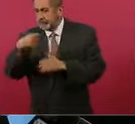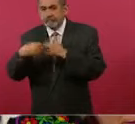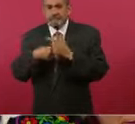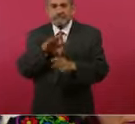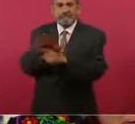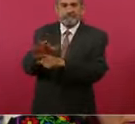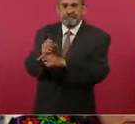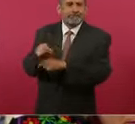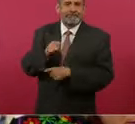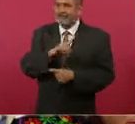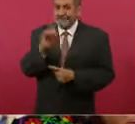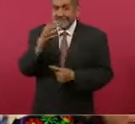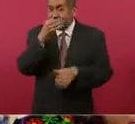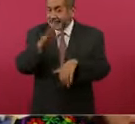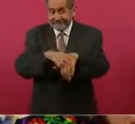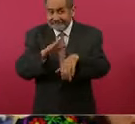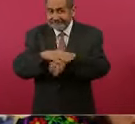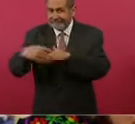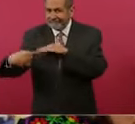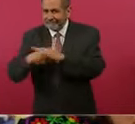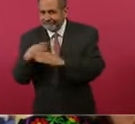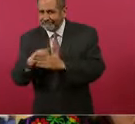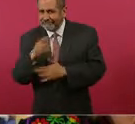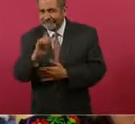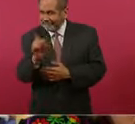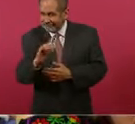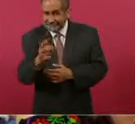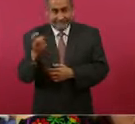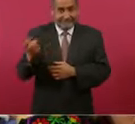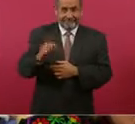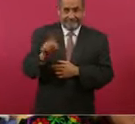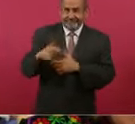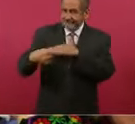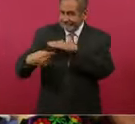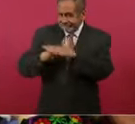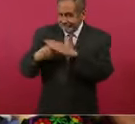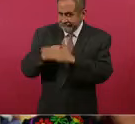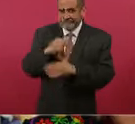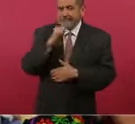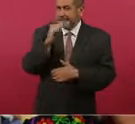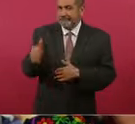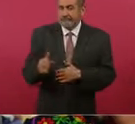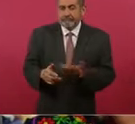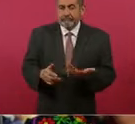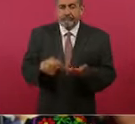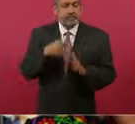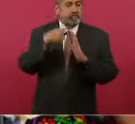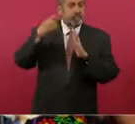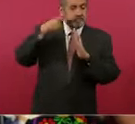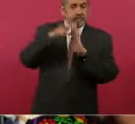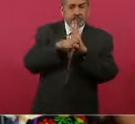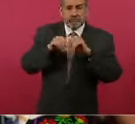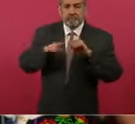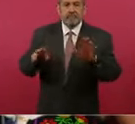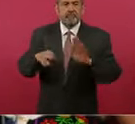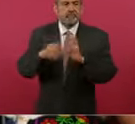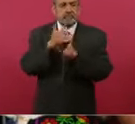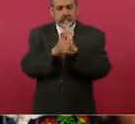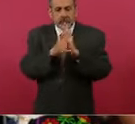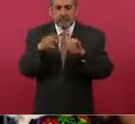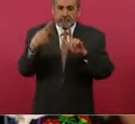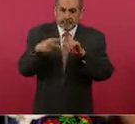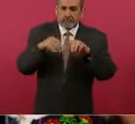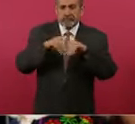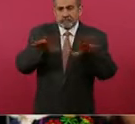hostigando, no es mi fuente, de una vez aquí lo aclaro, esta persona, y han estado publicando pues videos en YouTube,